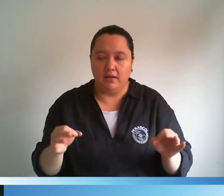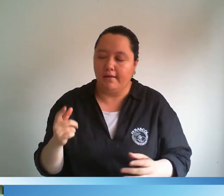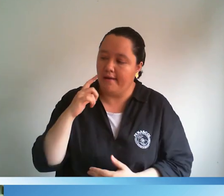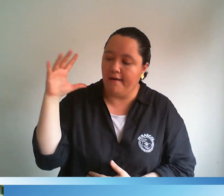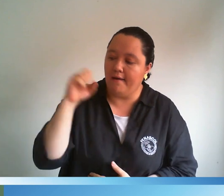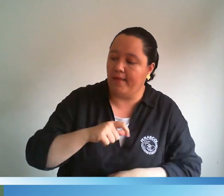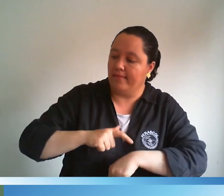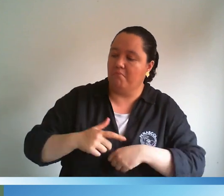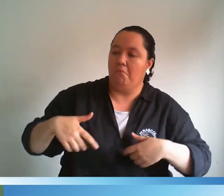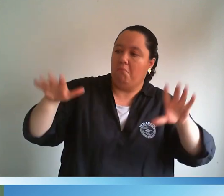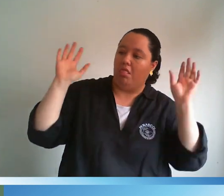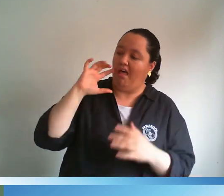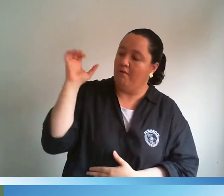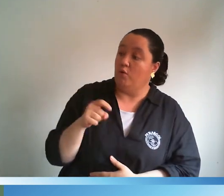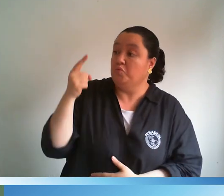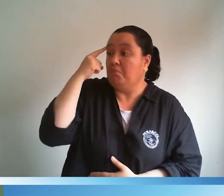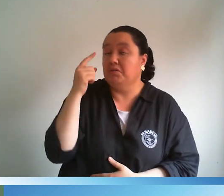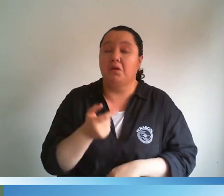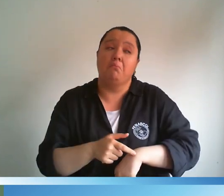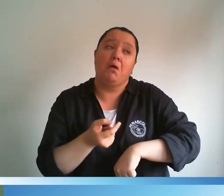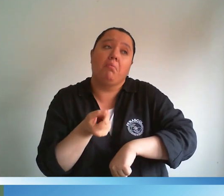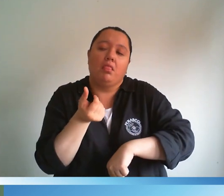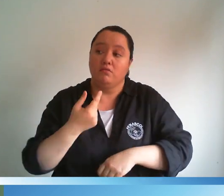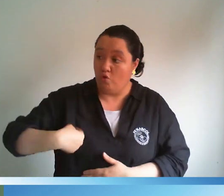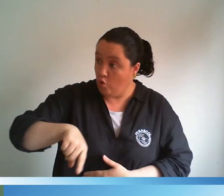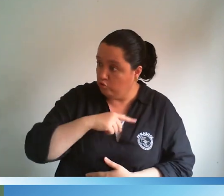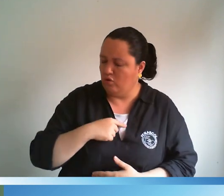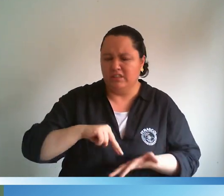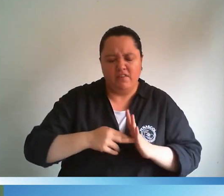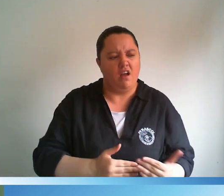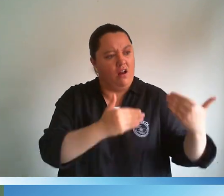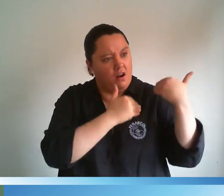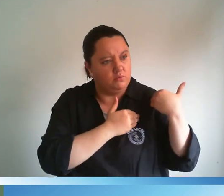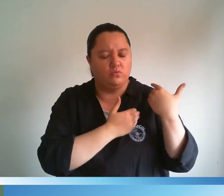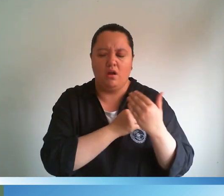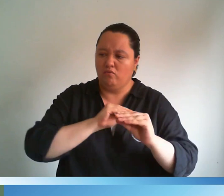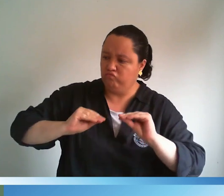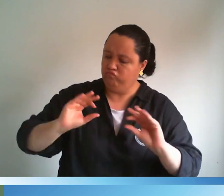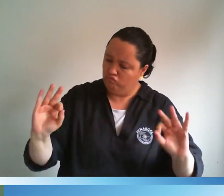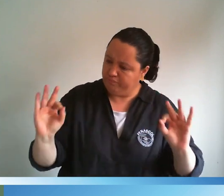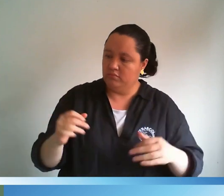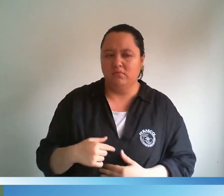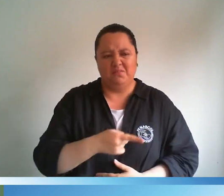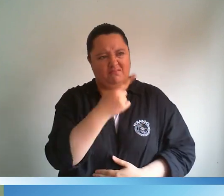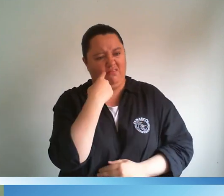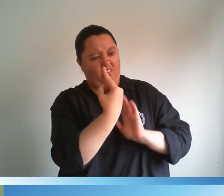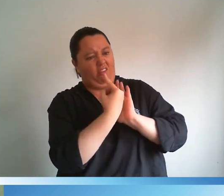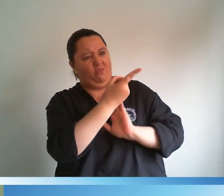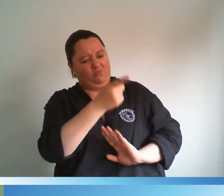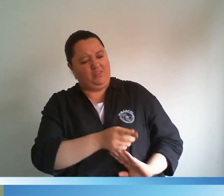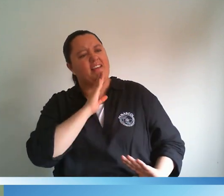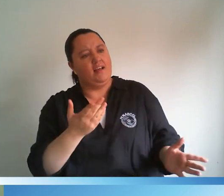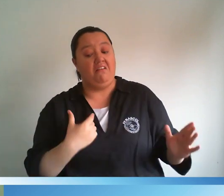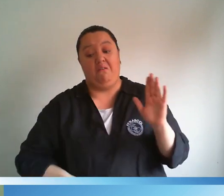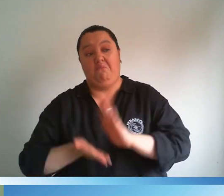¿Para que no me entrevisten? Veo que usted no se tome en serio el tiempo. Lo que para usted son solo unos minutos, para nosotros representa responsabilidad y educación. ¿Tú quién te